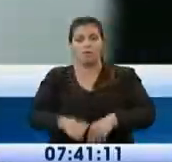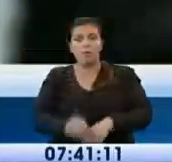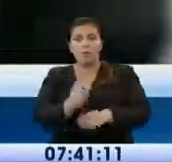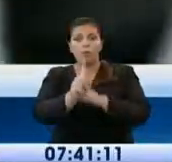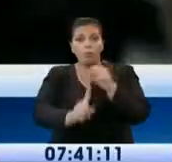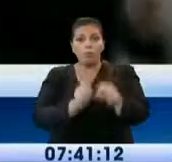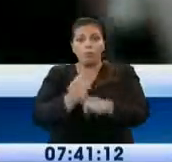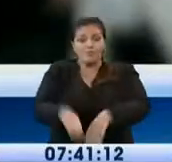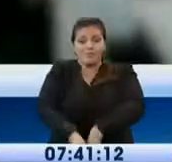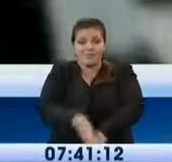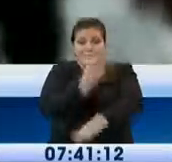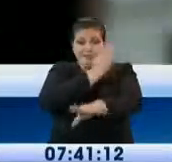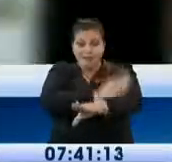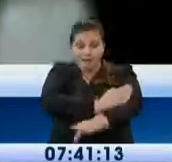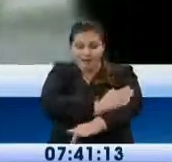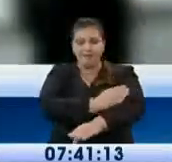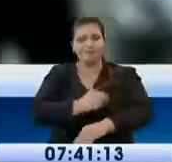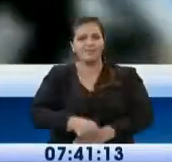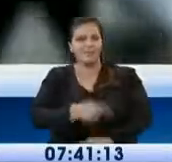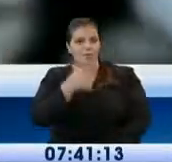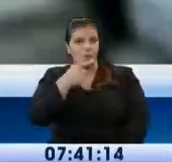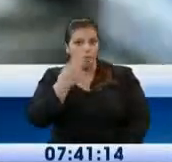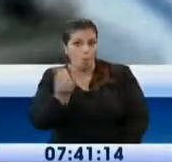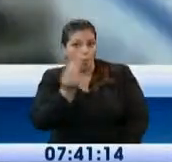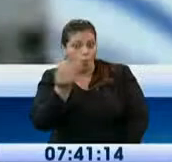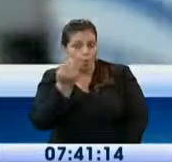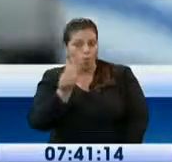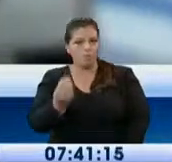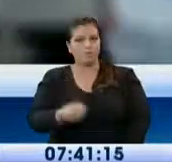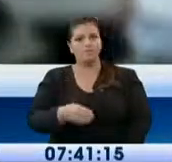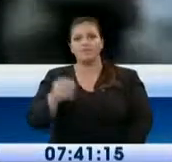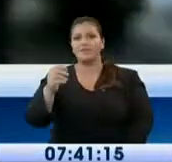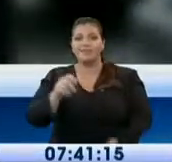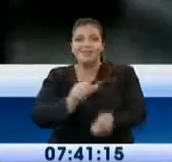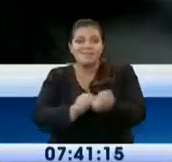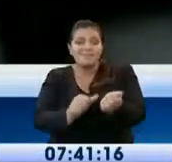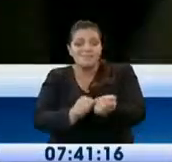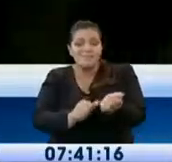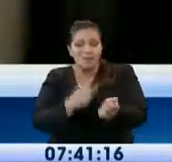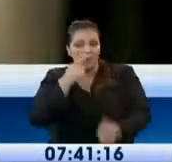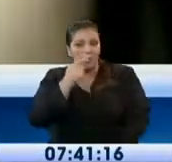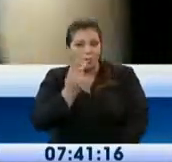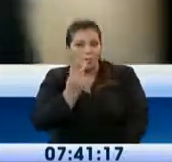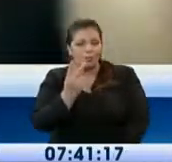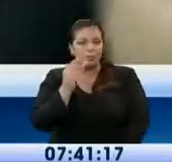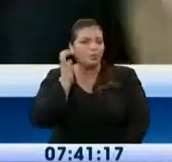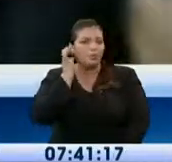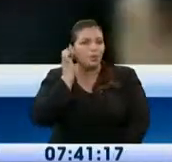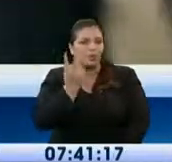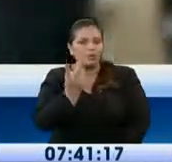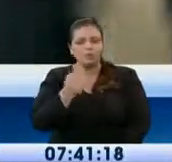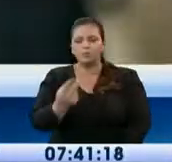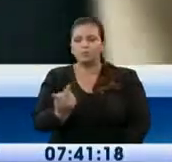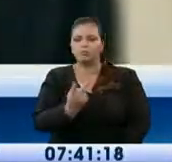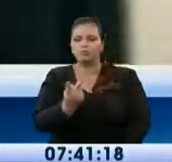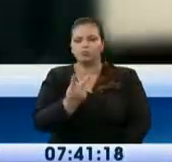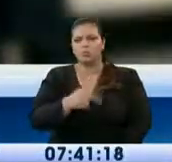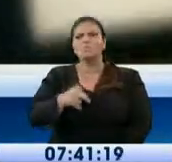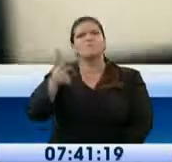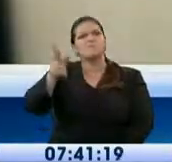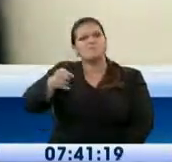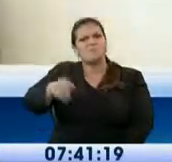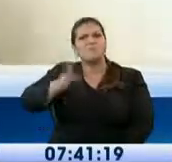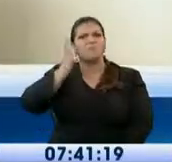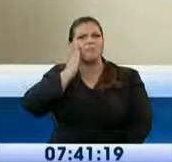adolescente de 16 años y su hermana de 3, quienes ahora son protegidos en una casa hogar. Los padres aparentemente les tenían en situación de